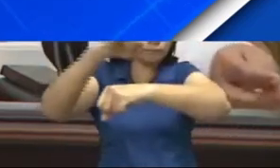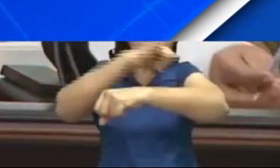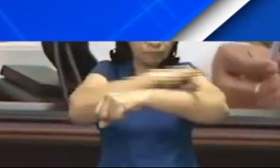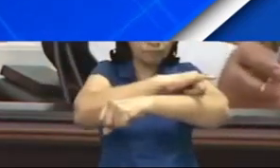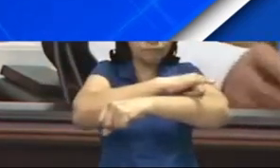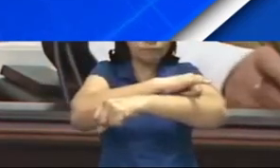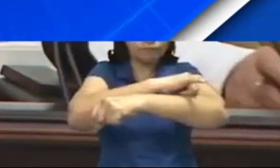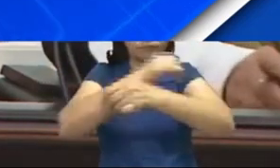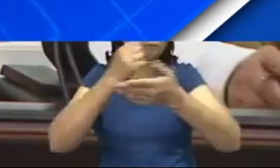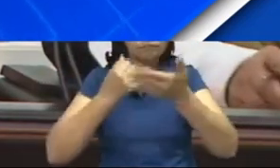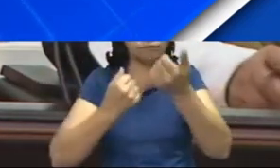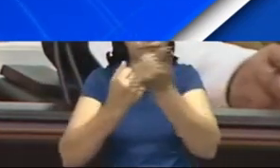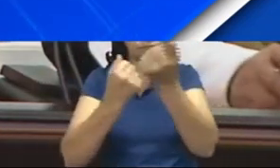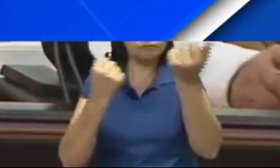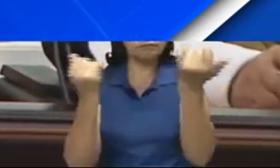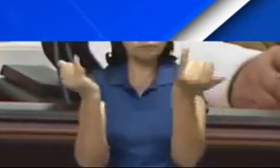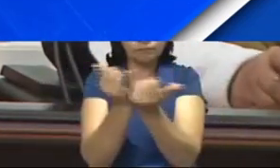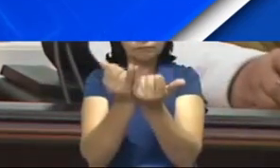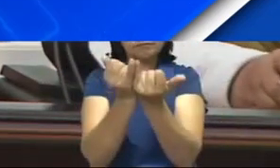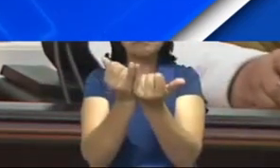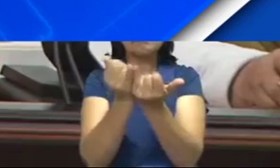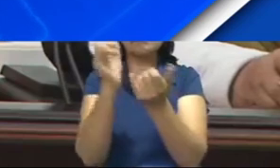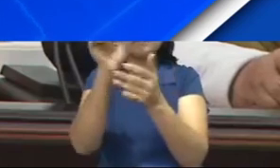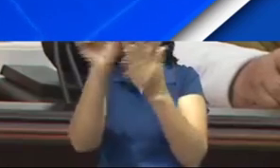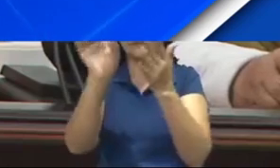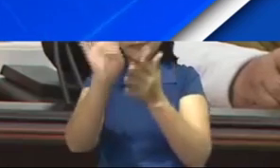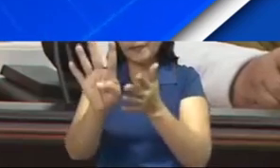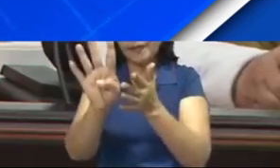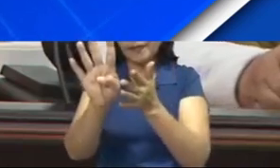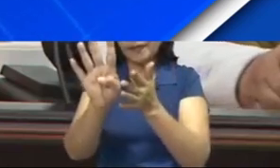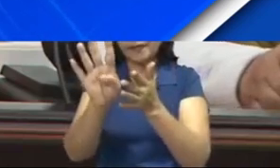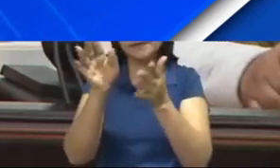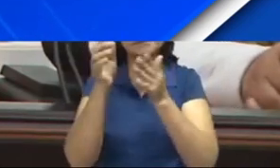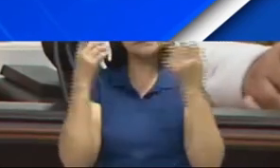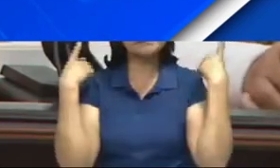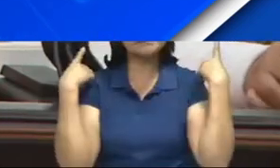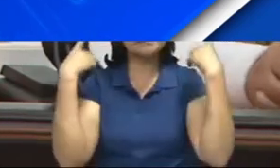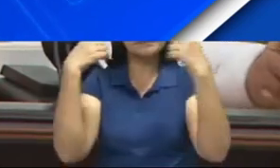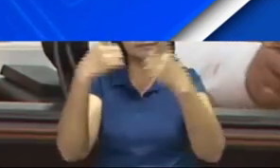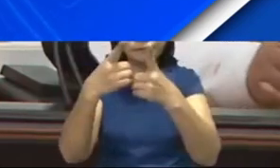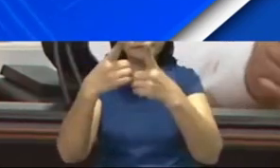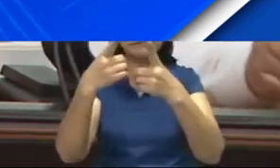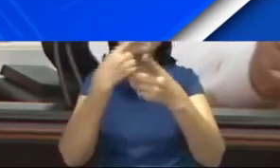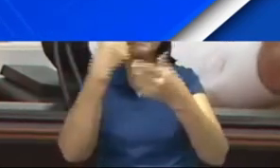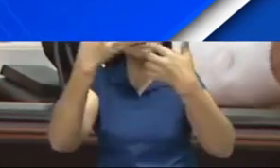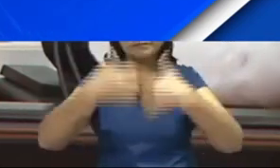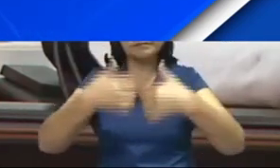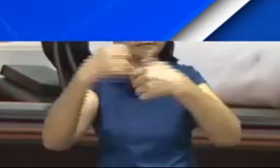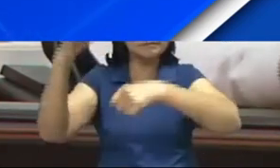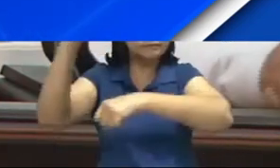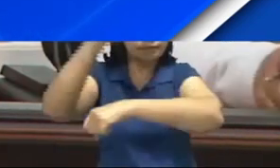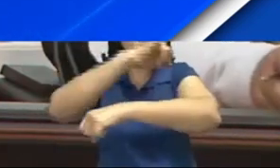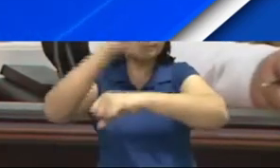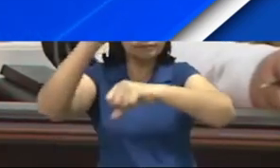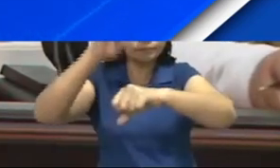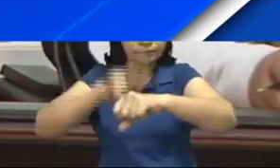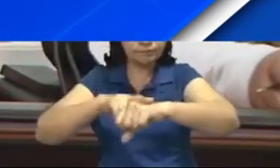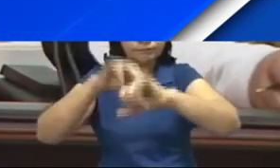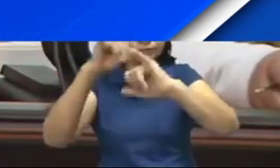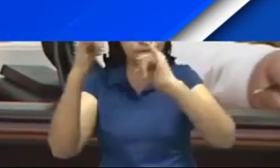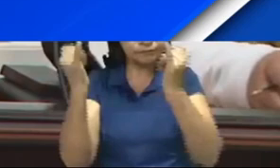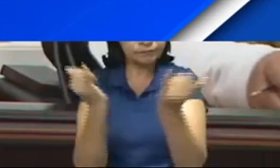y funciones auxiliares al mismo. Artículo 4, órganos de dirección y administración de la empresa administradora de aeropuertos